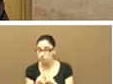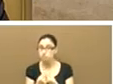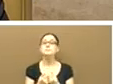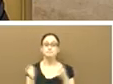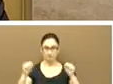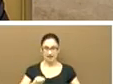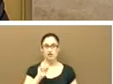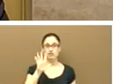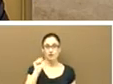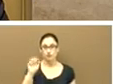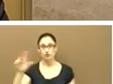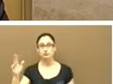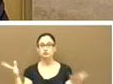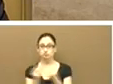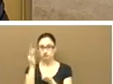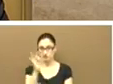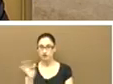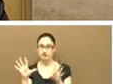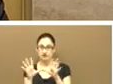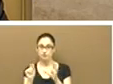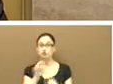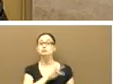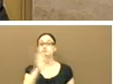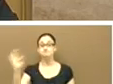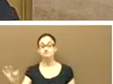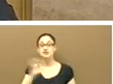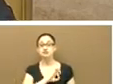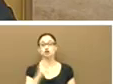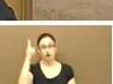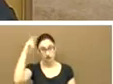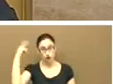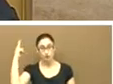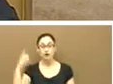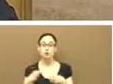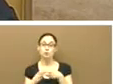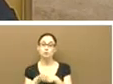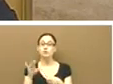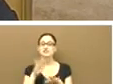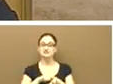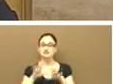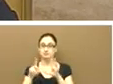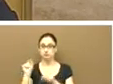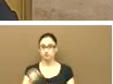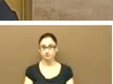Agrupa los turnos. Tiene la palabra el señor Escobar, portavoz del Grupo Parlamentario, por tiempo de diez minutos.